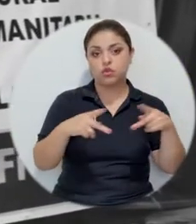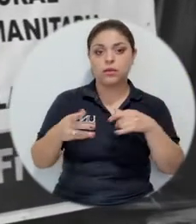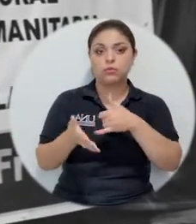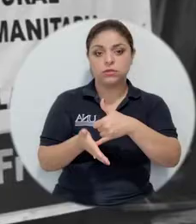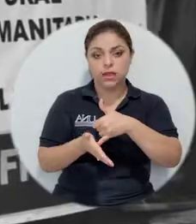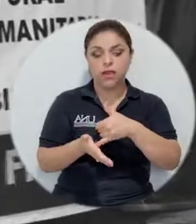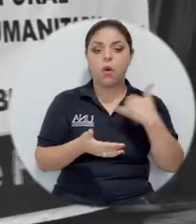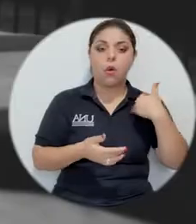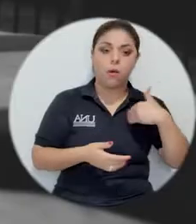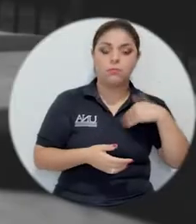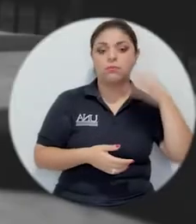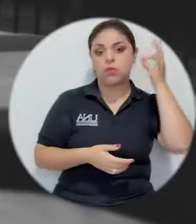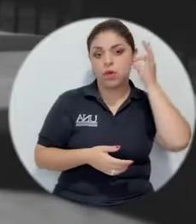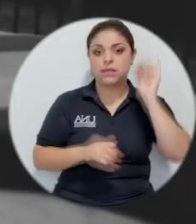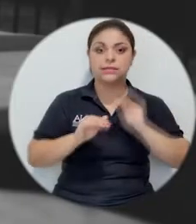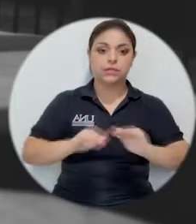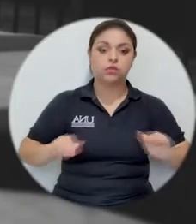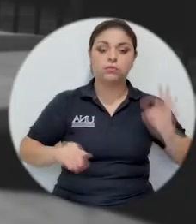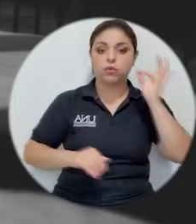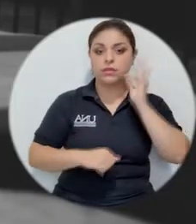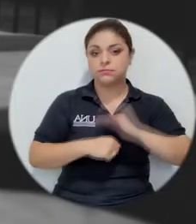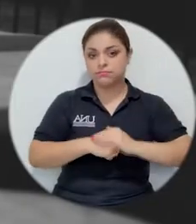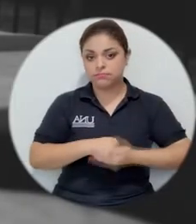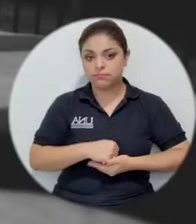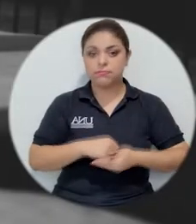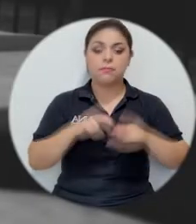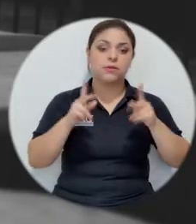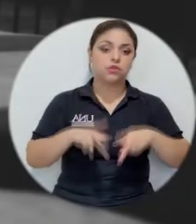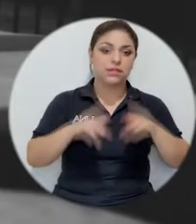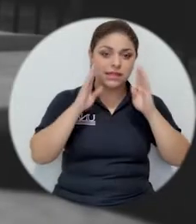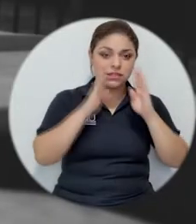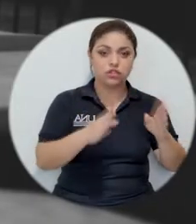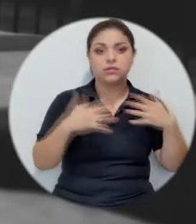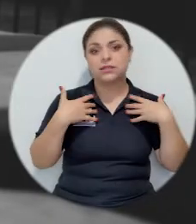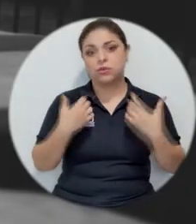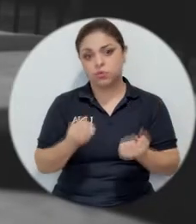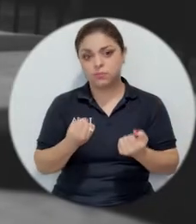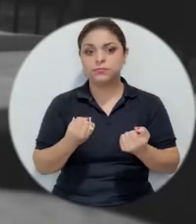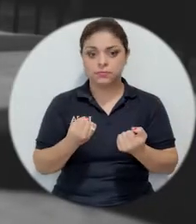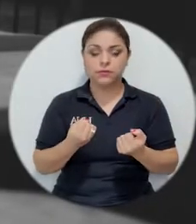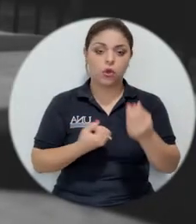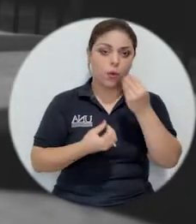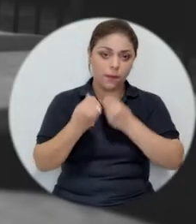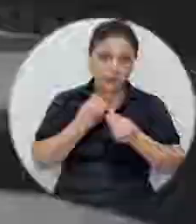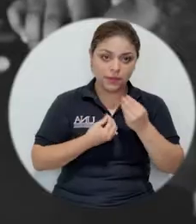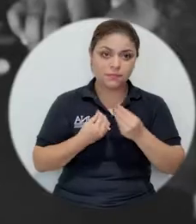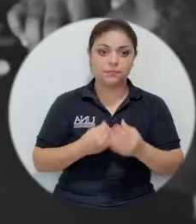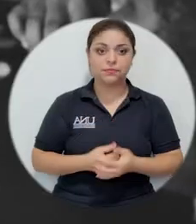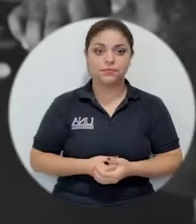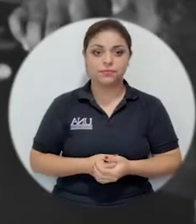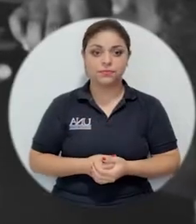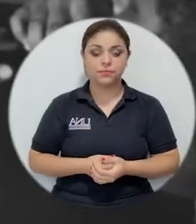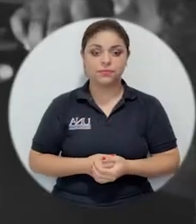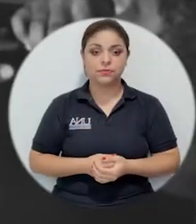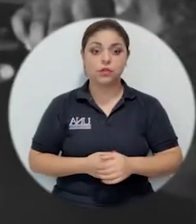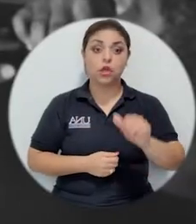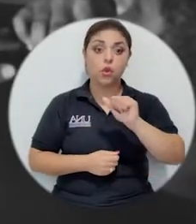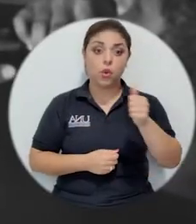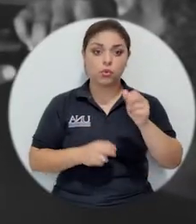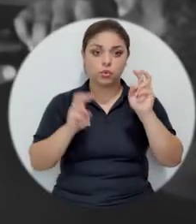hay poblaciones vulnerables, hay hombres, mujeres, niños, mujeres embarazadas, personas que requieren atención, salud,